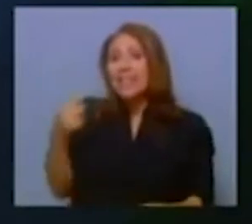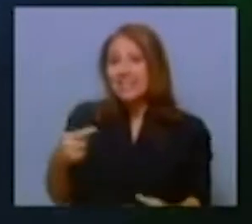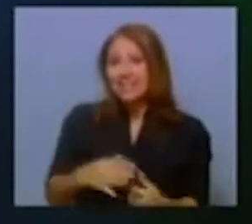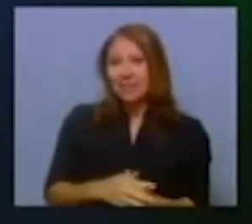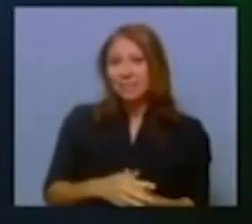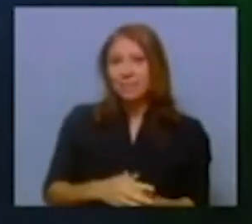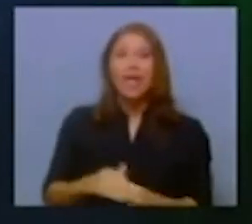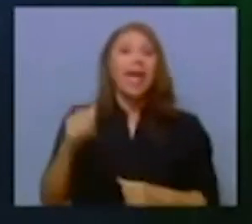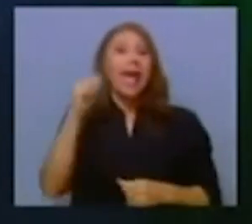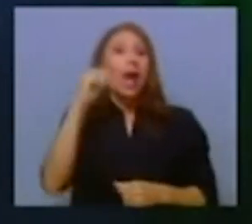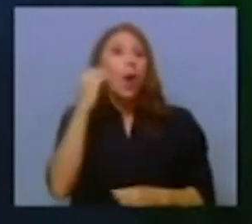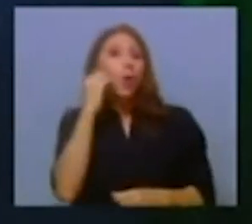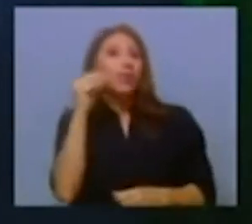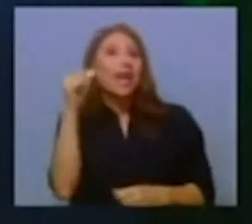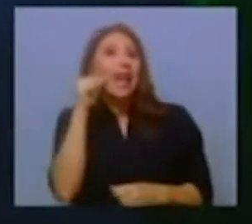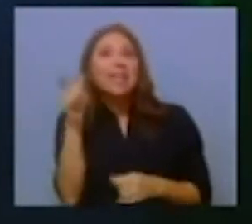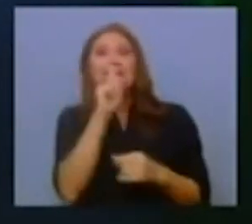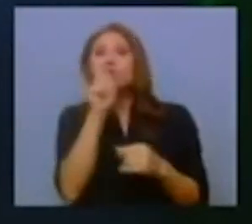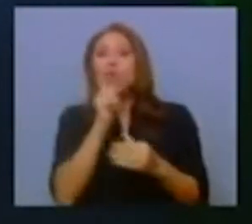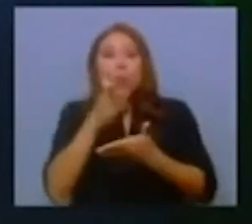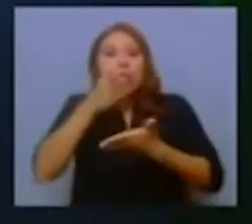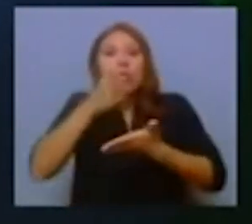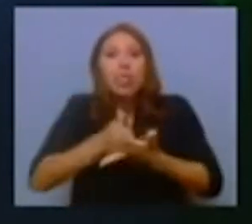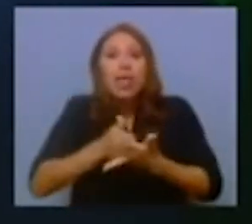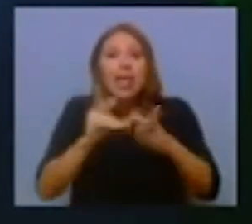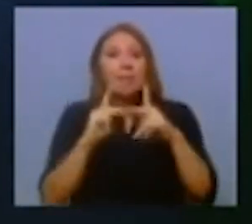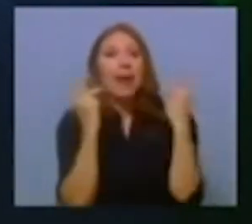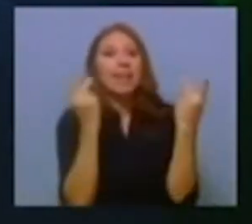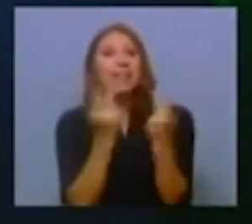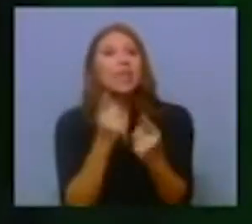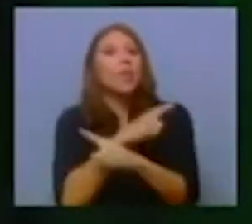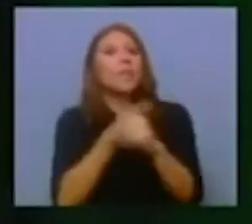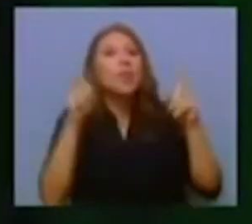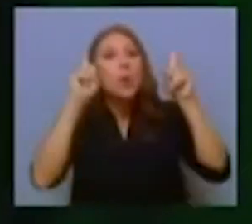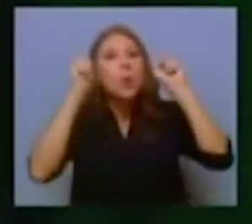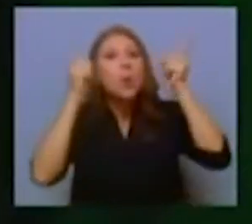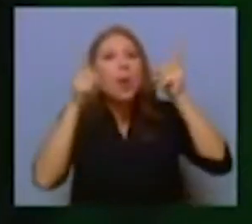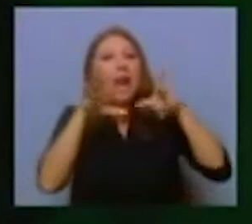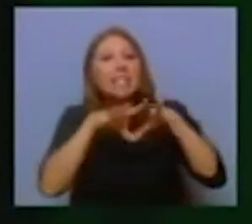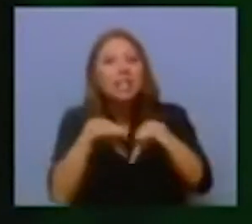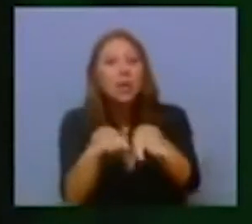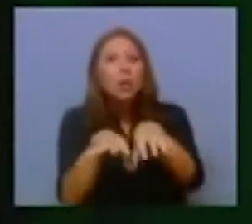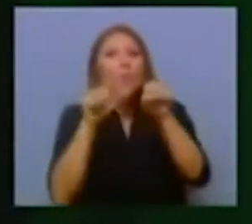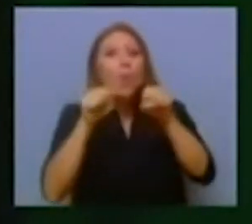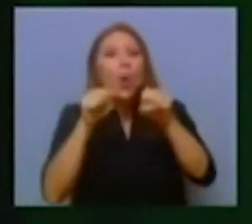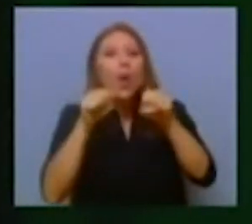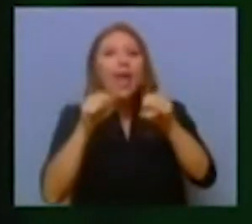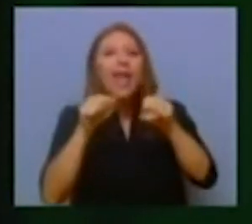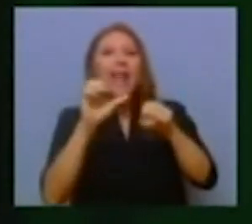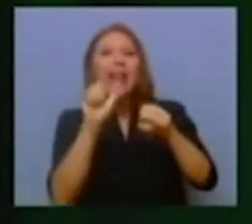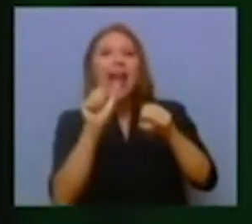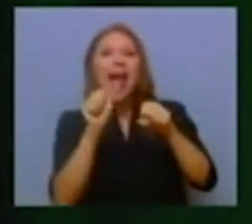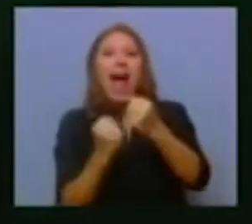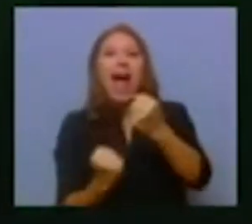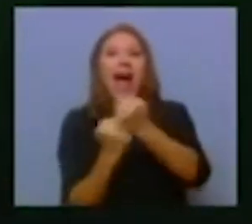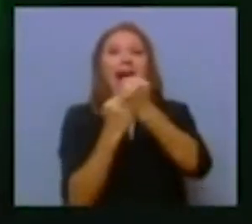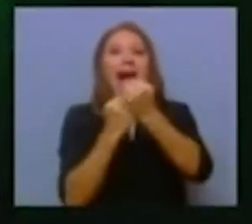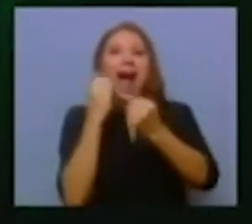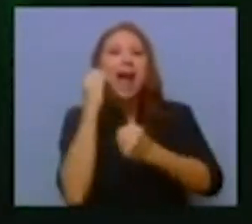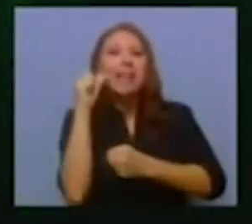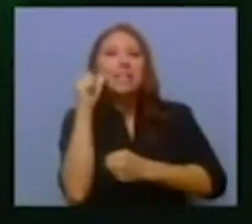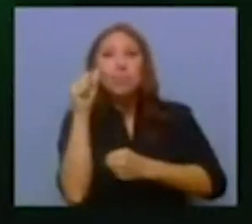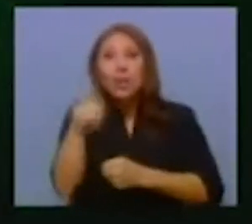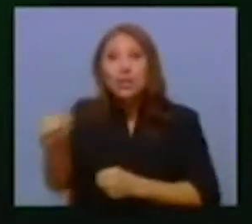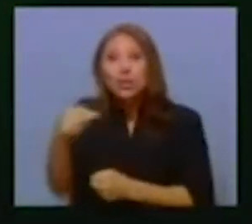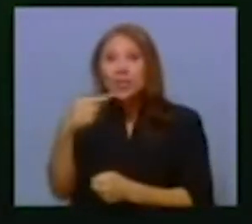Arias tomara el partido y lo limitara, el cucarachero tomó el arismo y eso fue el fin. Eso es lo que usted